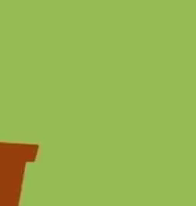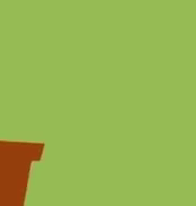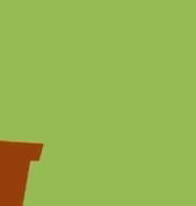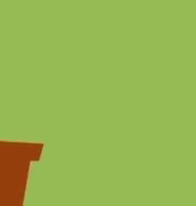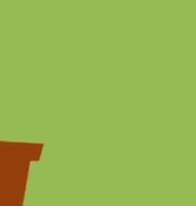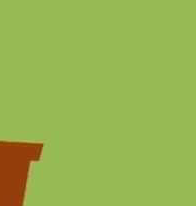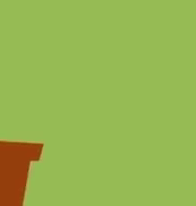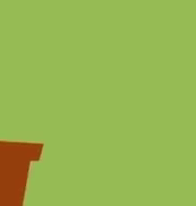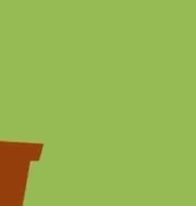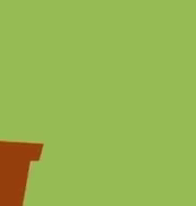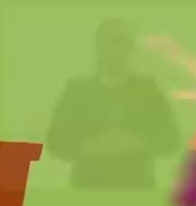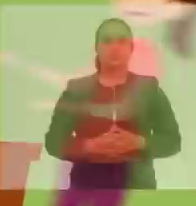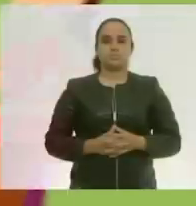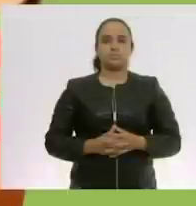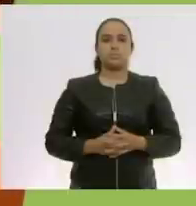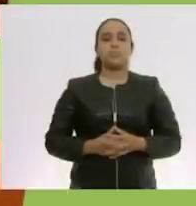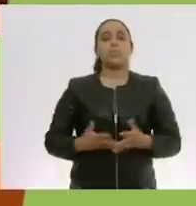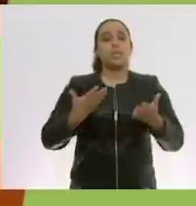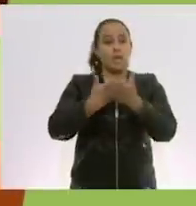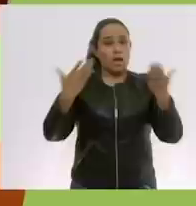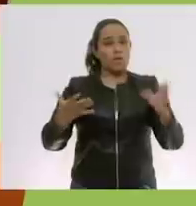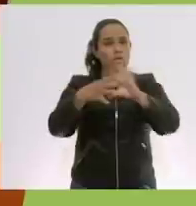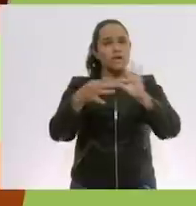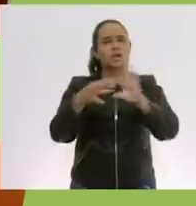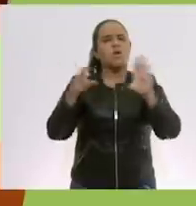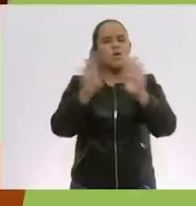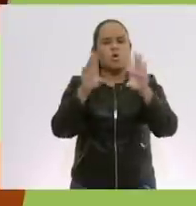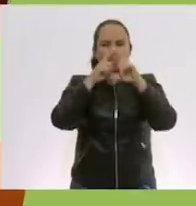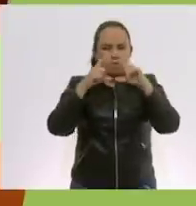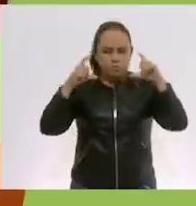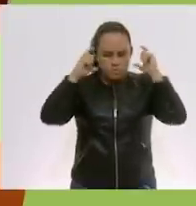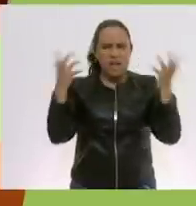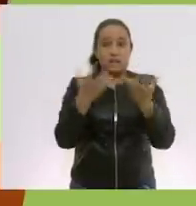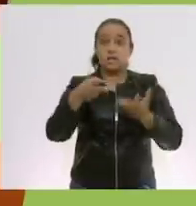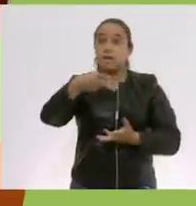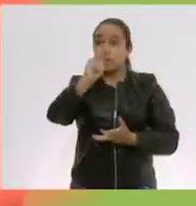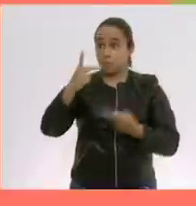Te enseñaremos cómo armar un cubrebocas con ayuda de un adulto.